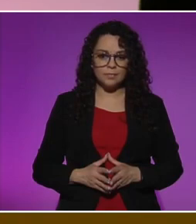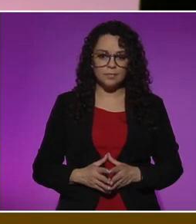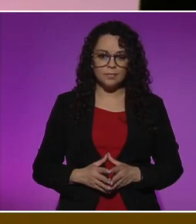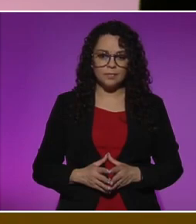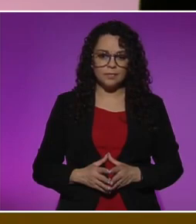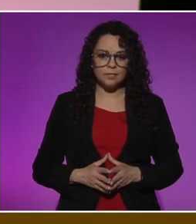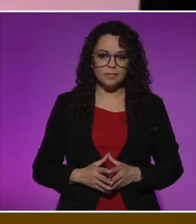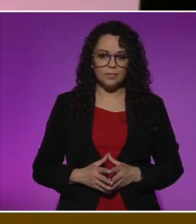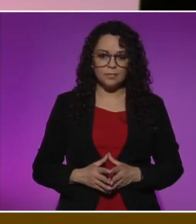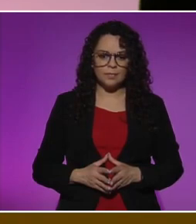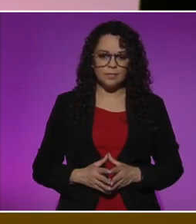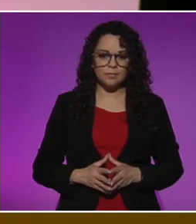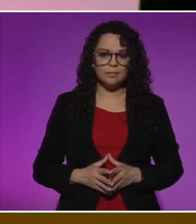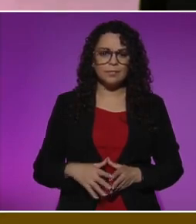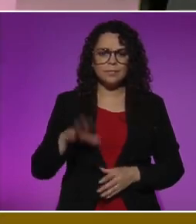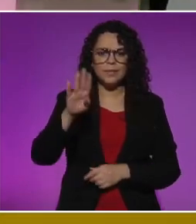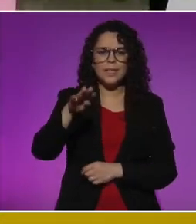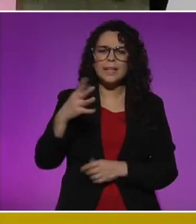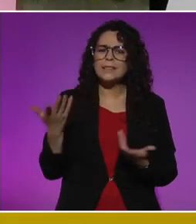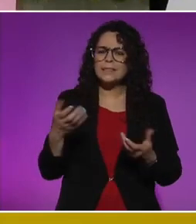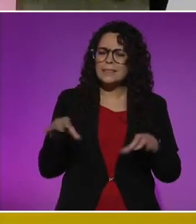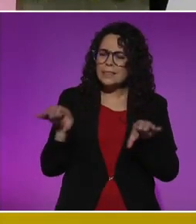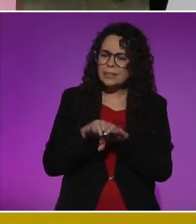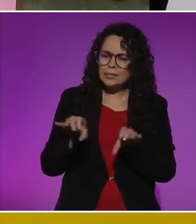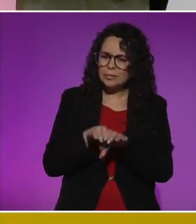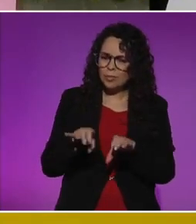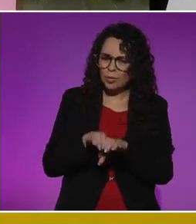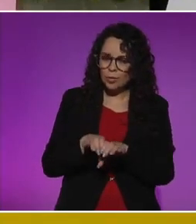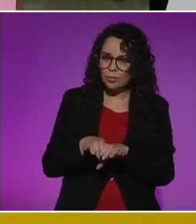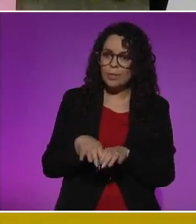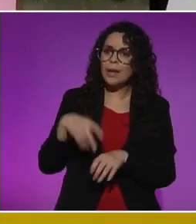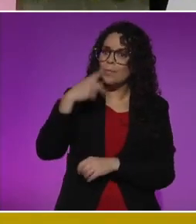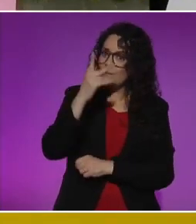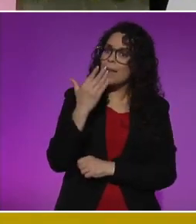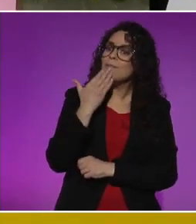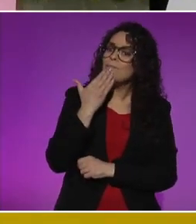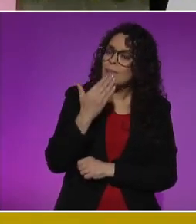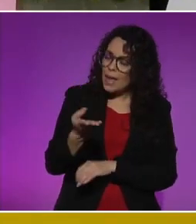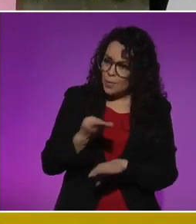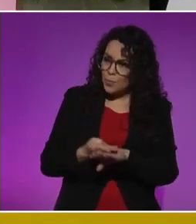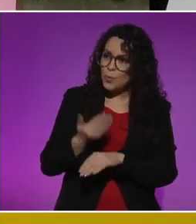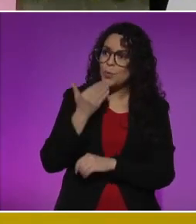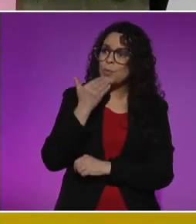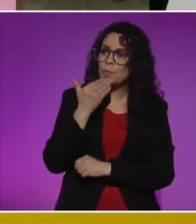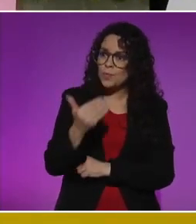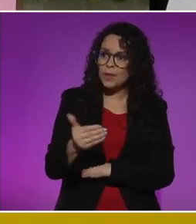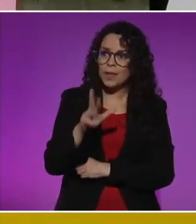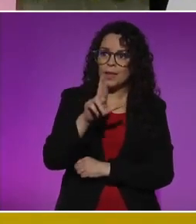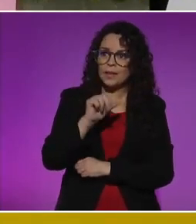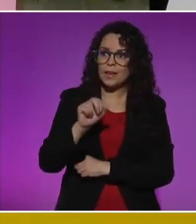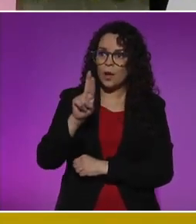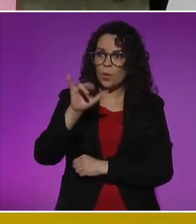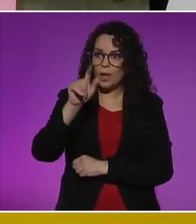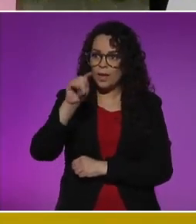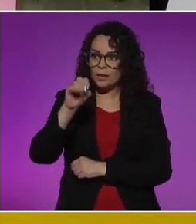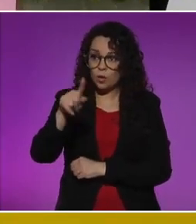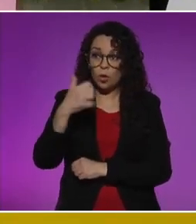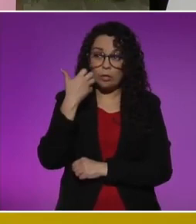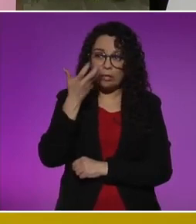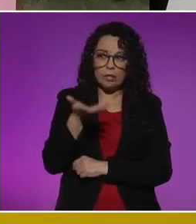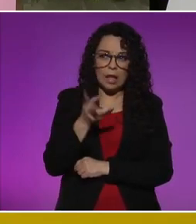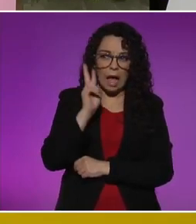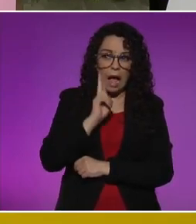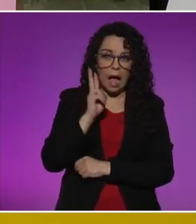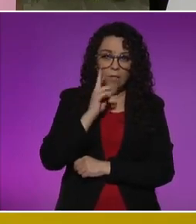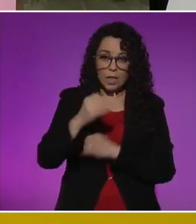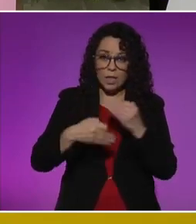Ay, ay, ¿cómo era? Ay. Oye, pero vas muy bien, Raulito. ¿Y quieres intentar a ver si te sale